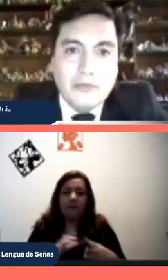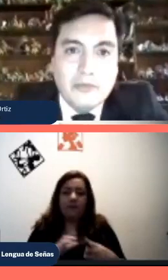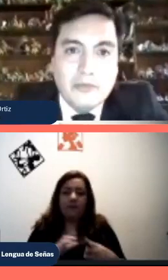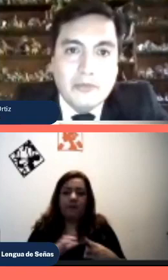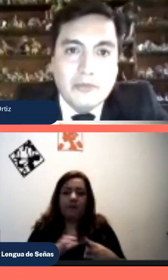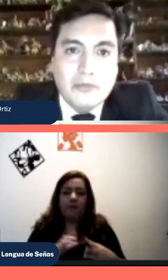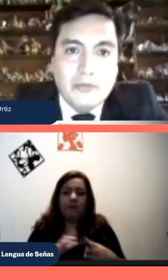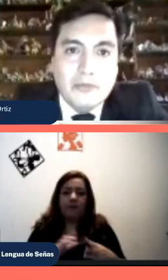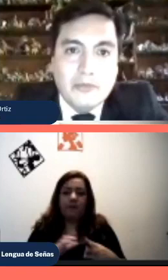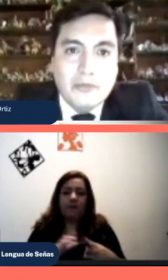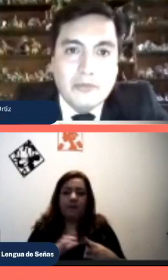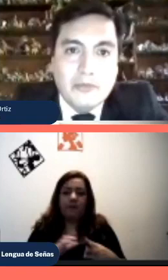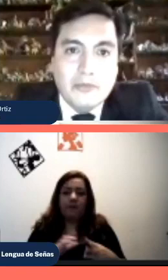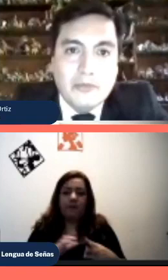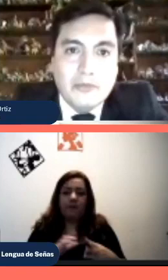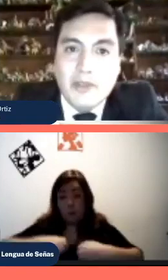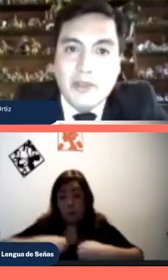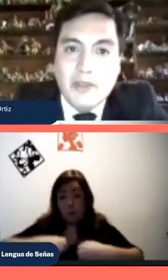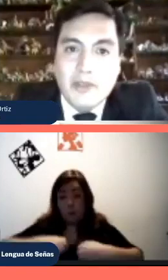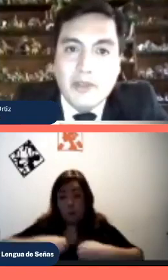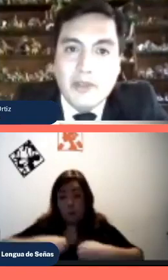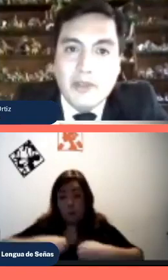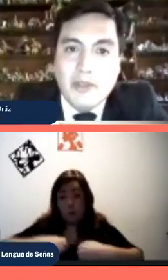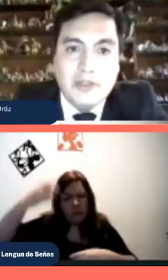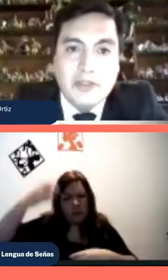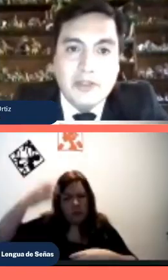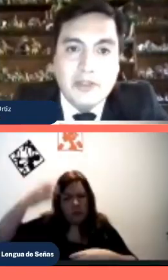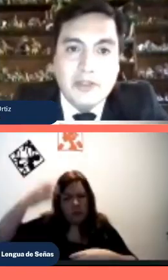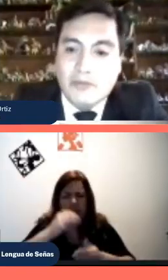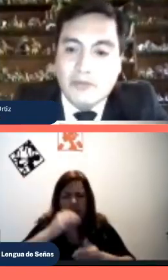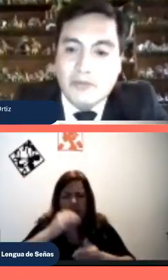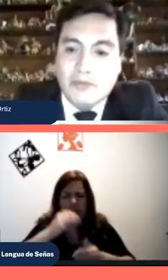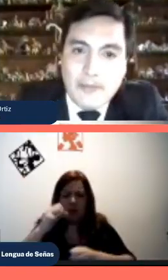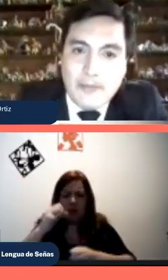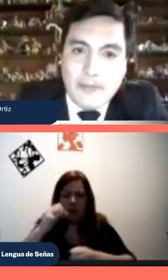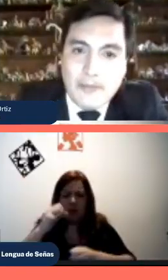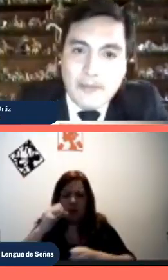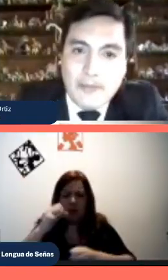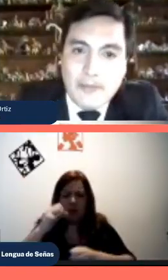un mono prehistórico de hace unos 20 millones de años llamado Chilesebus.